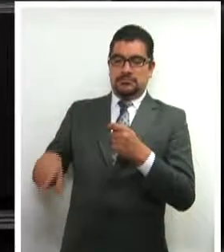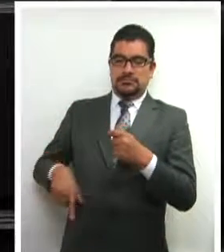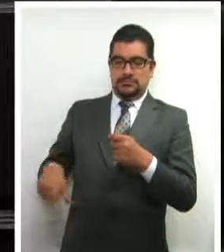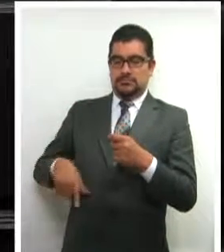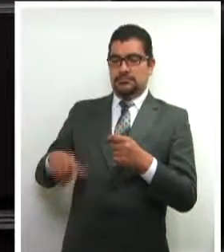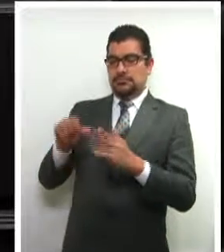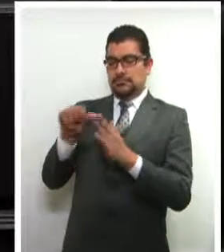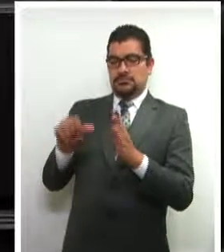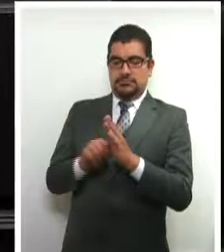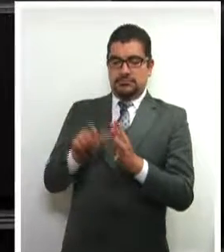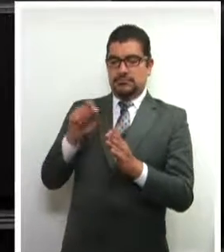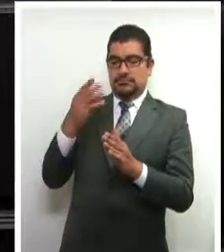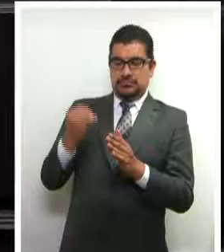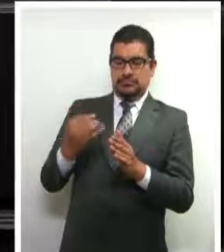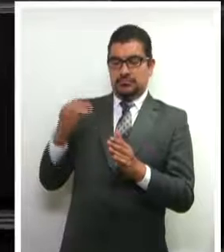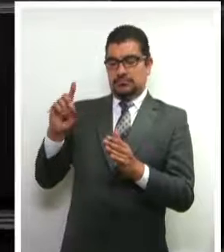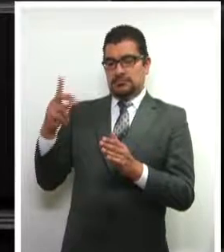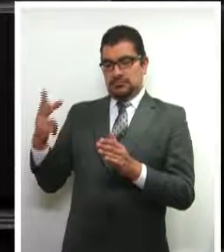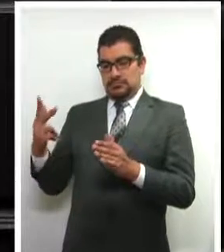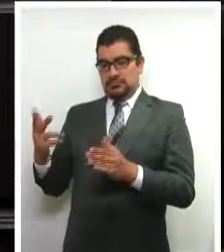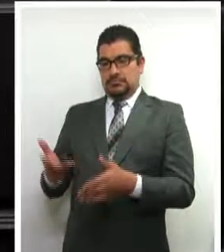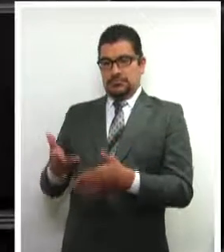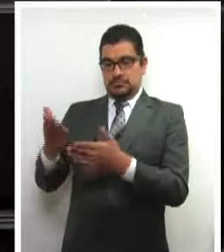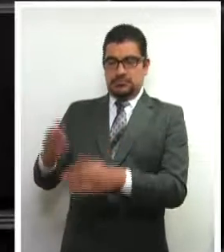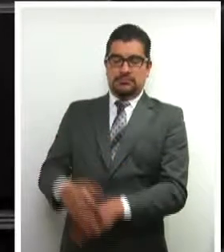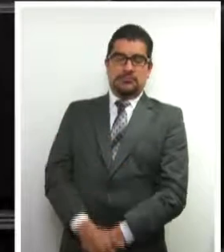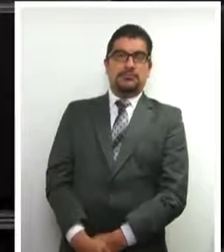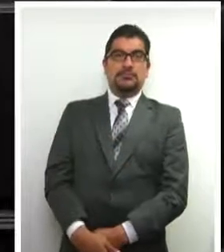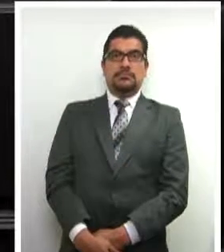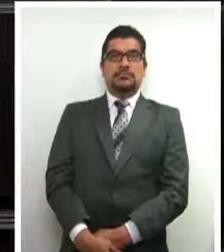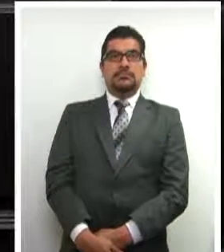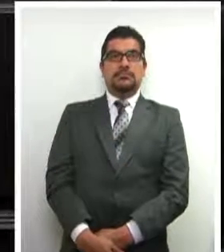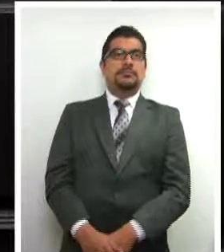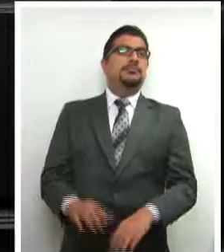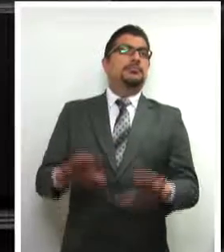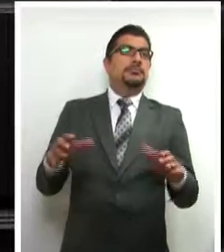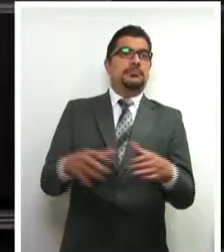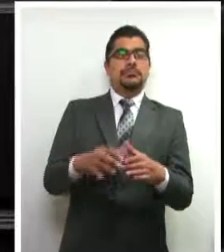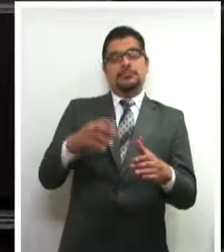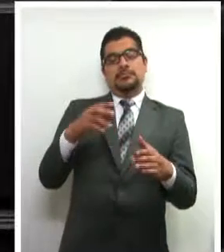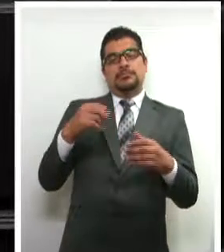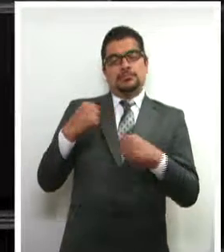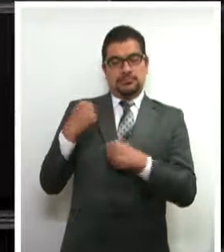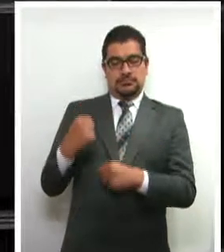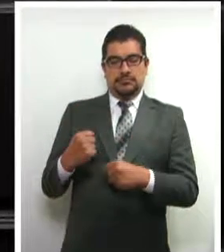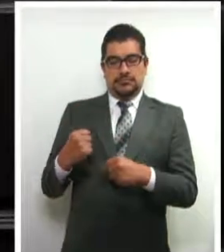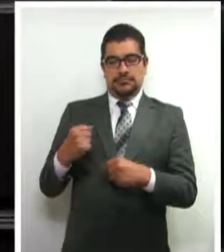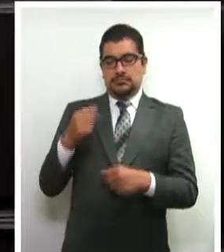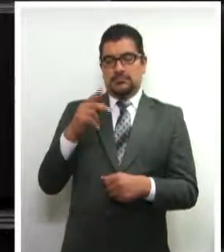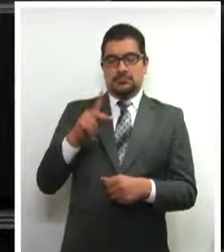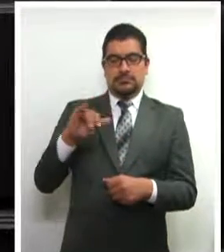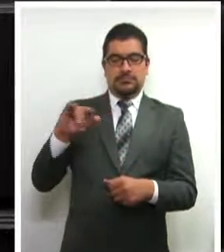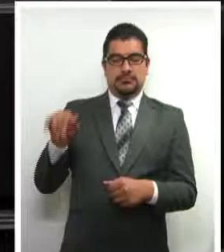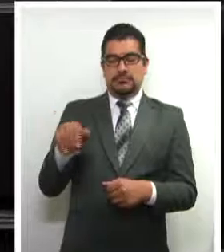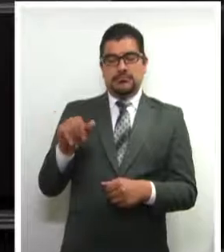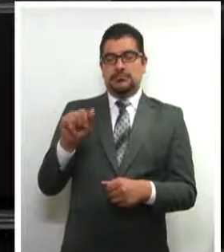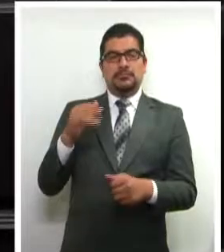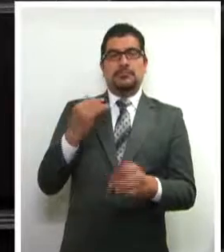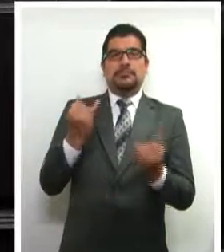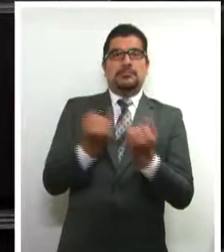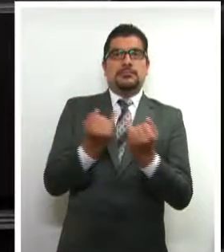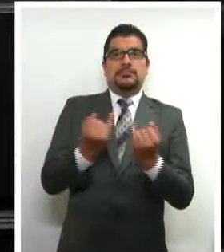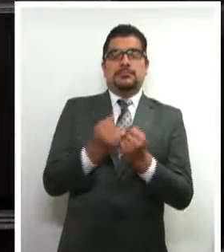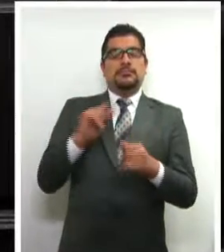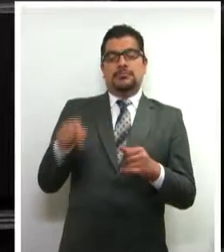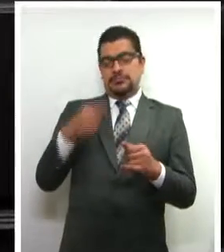artículos 29 y 38. A la Comisión de Poder Judicial, Procuración de Justicia, Seguridad Ciudadana